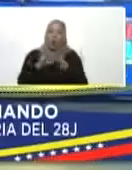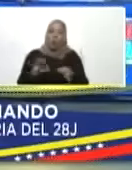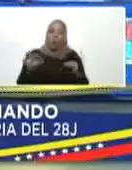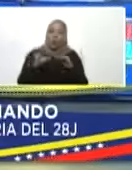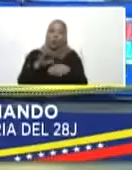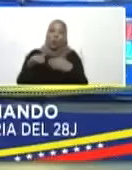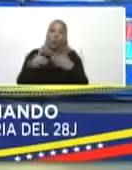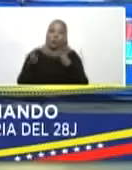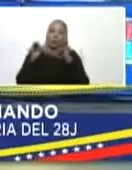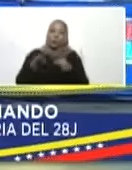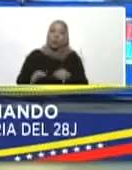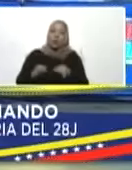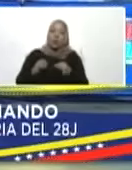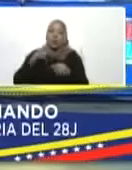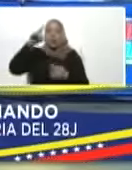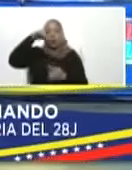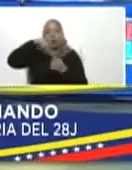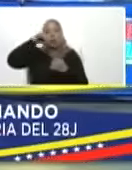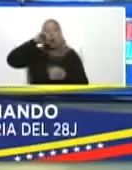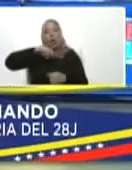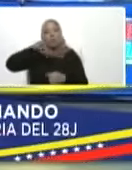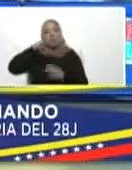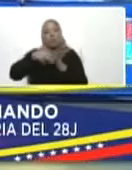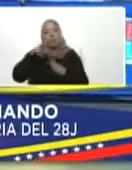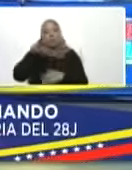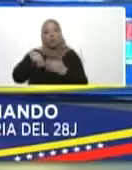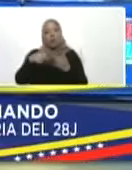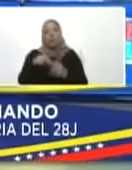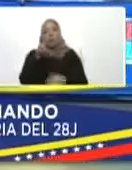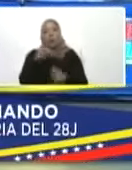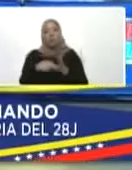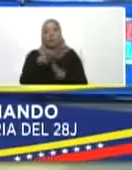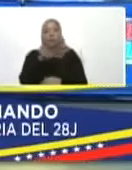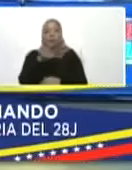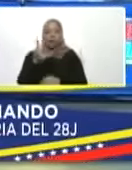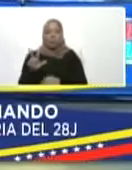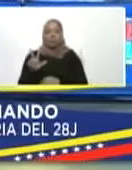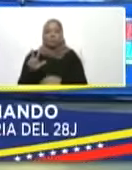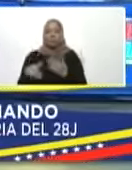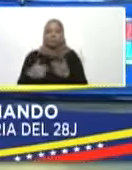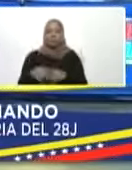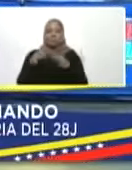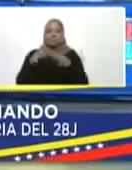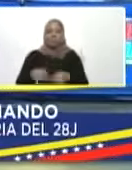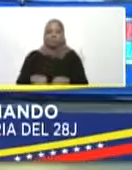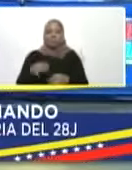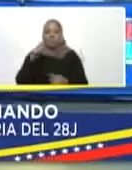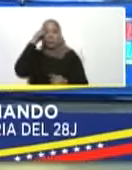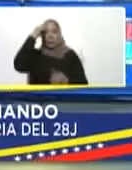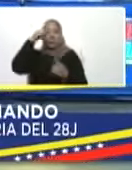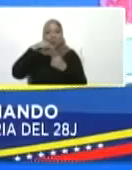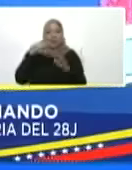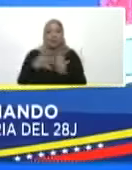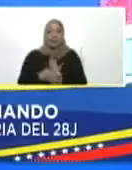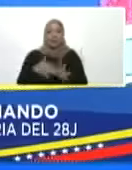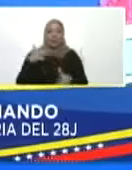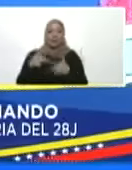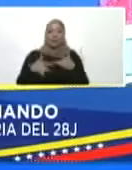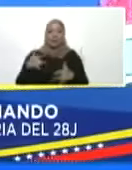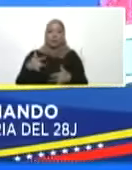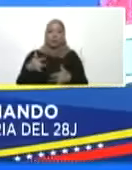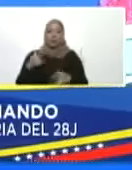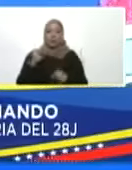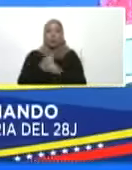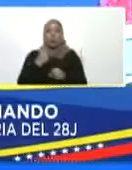que transitamos estos años, 2022, 2023, que están totalmente vigentes, y de la capacidad